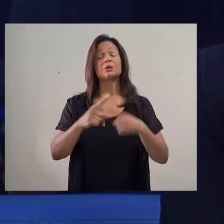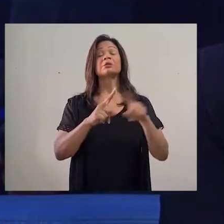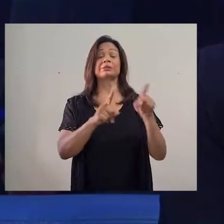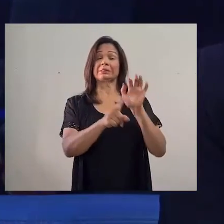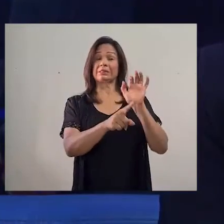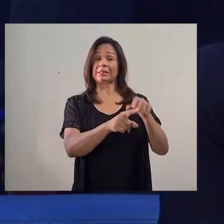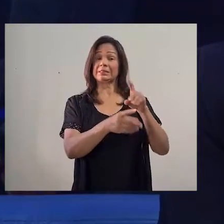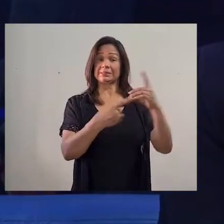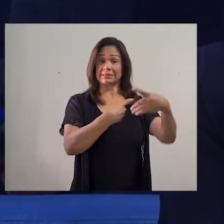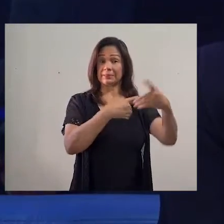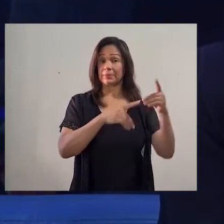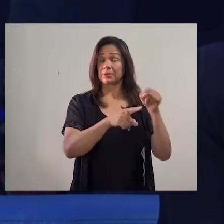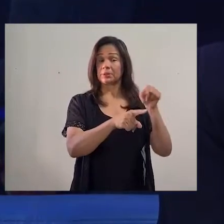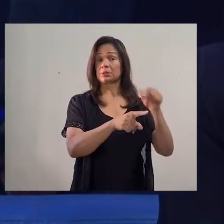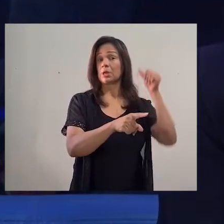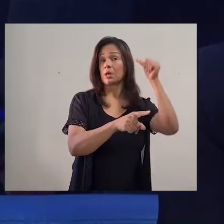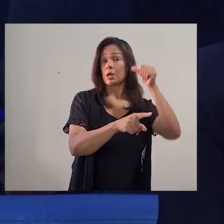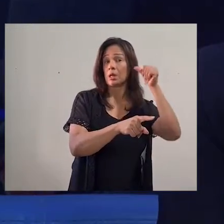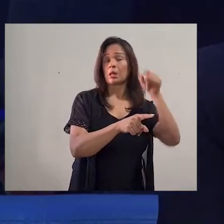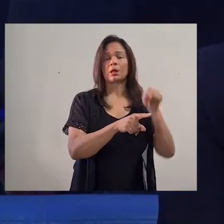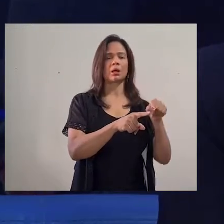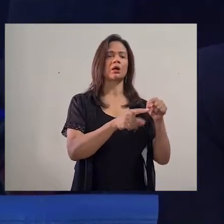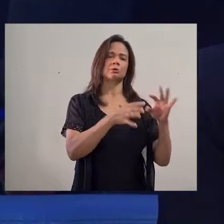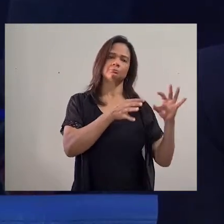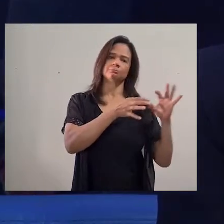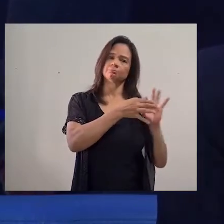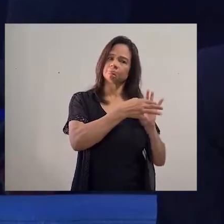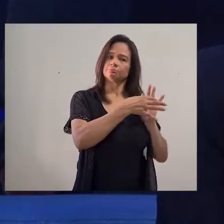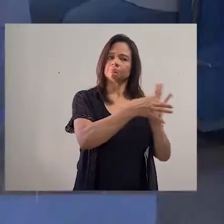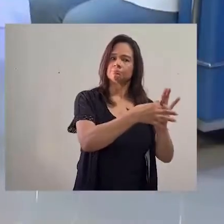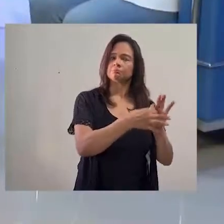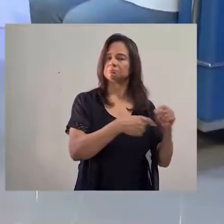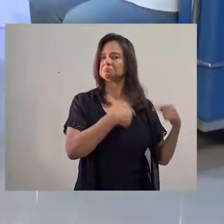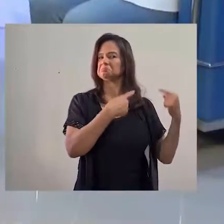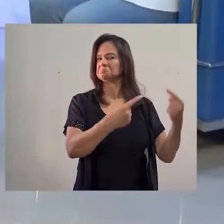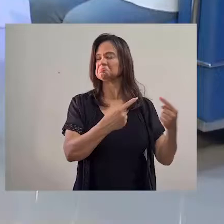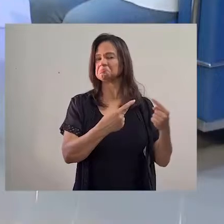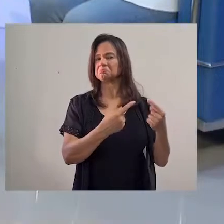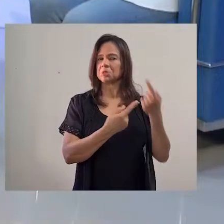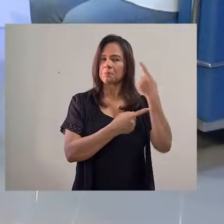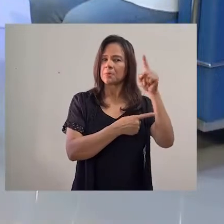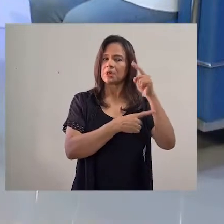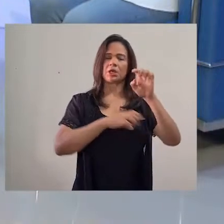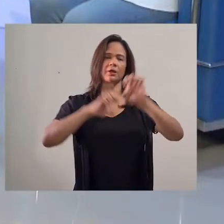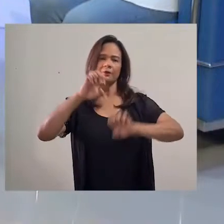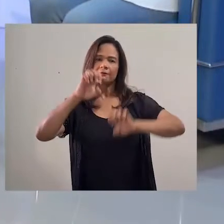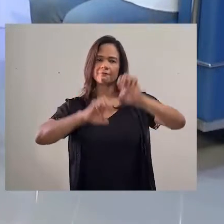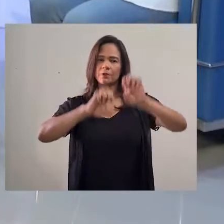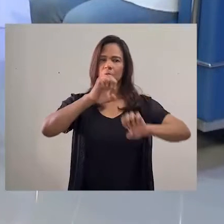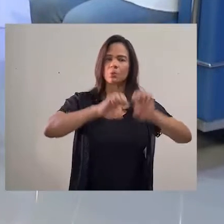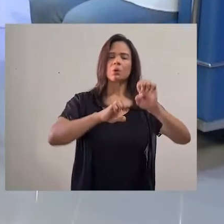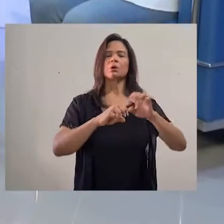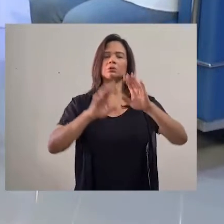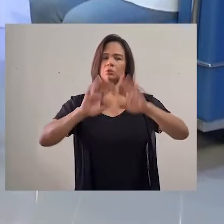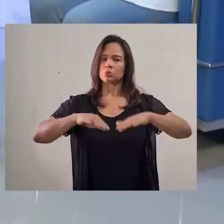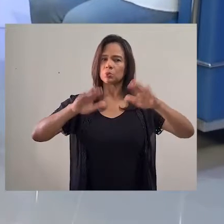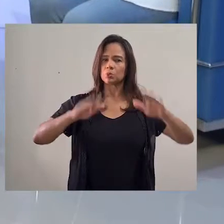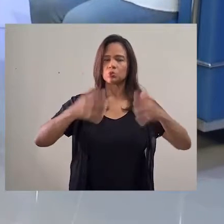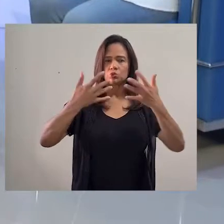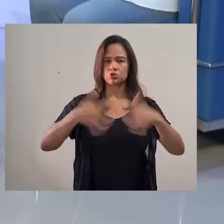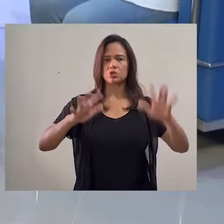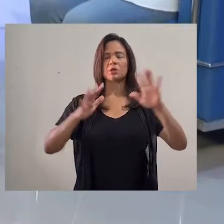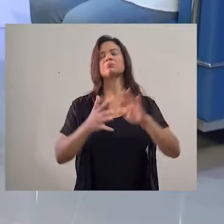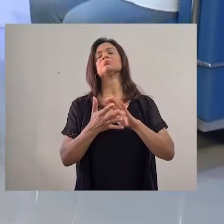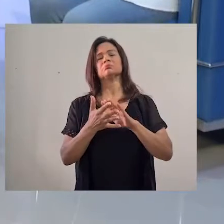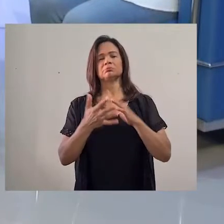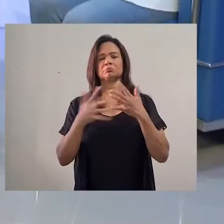odontológica. Entonces, desde el departamento de salud auditiva, venimos vinculándonos hace un buen tiempo para la evaluación de los